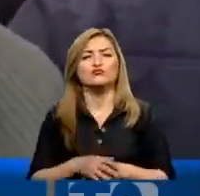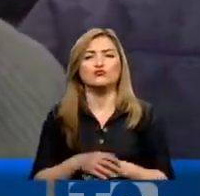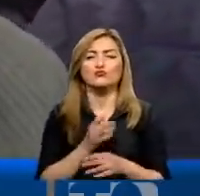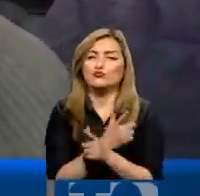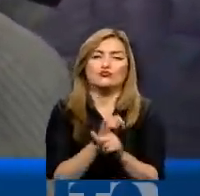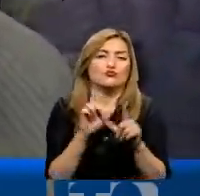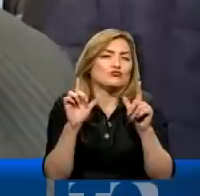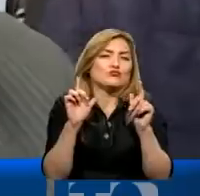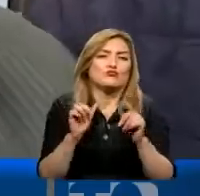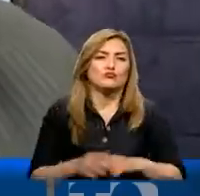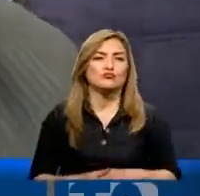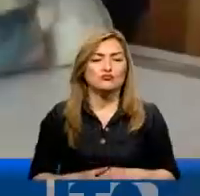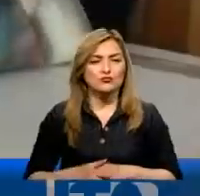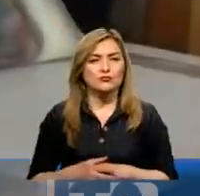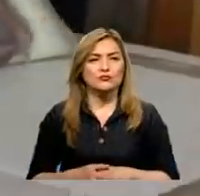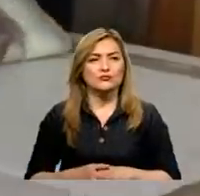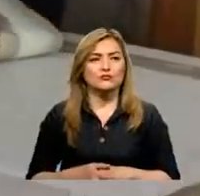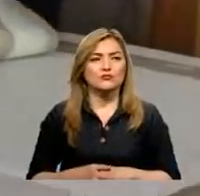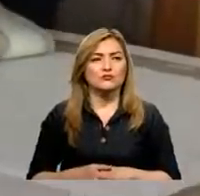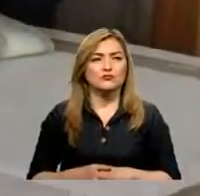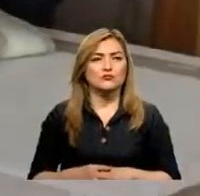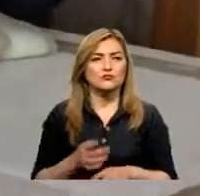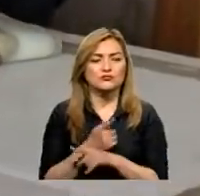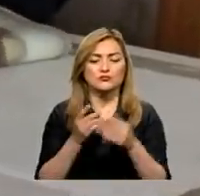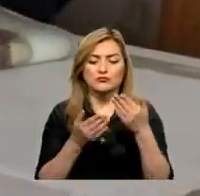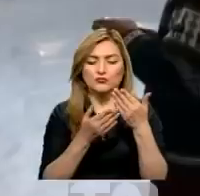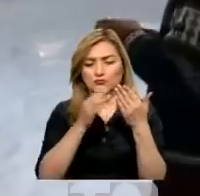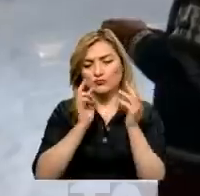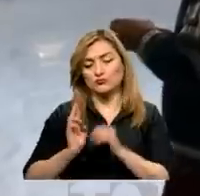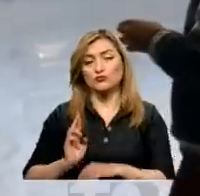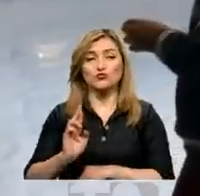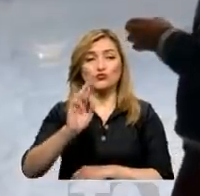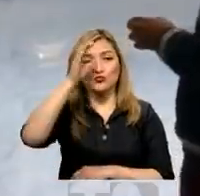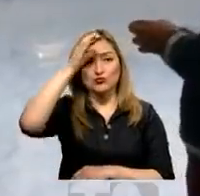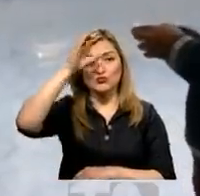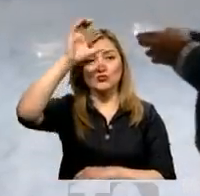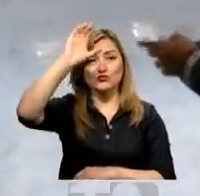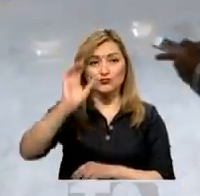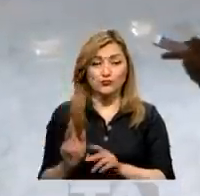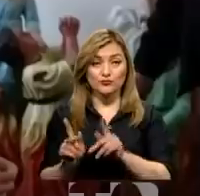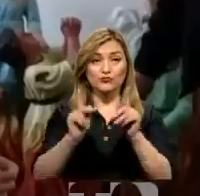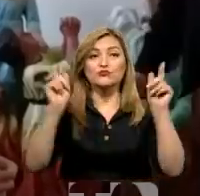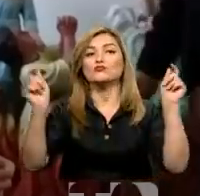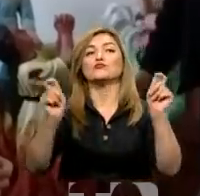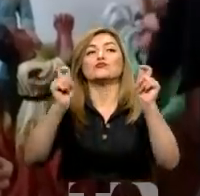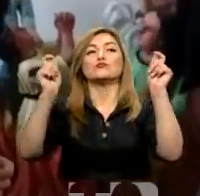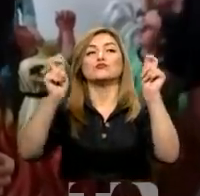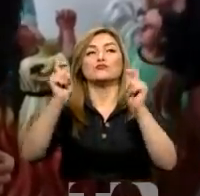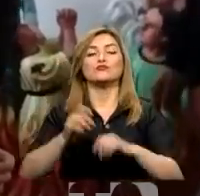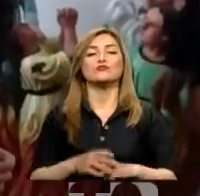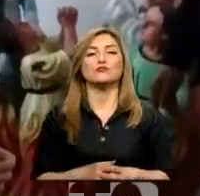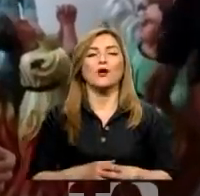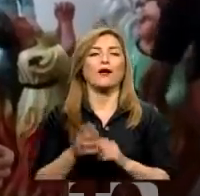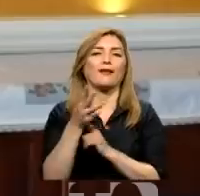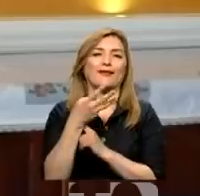nos favorece en todo punto. Varios eventos religiosos y culturales están previstos por las festividades de la Purita, todos de